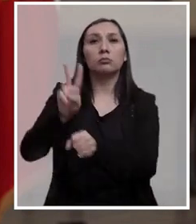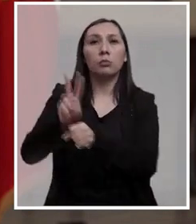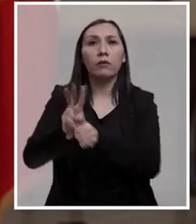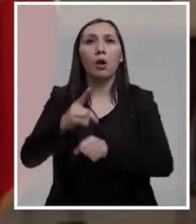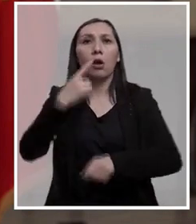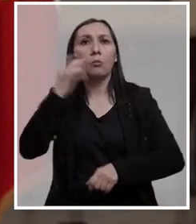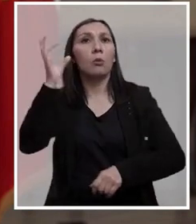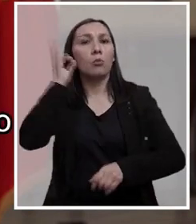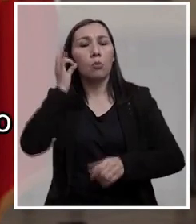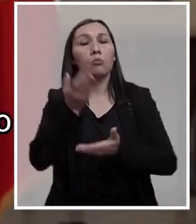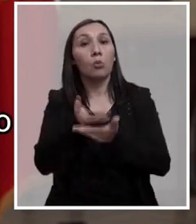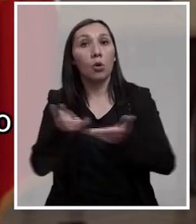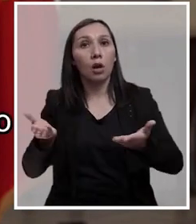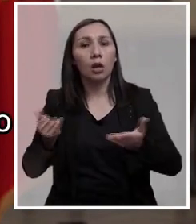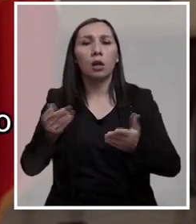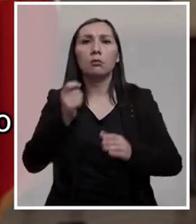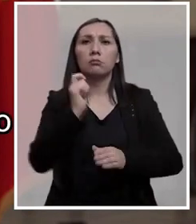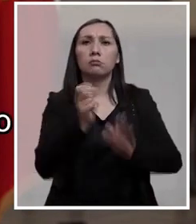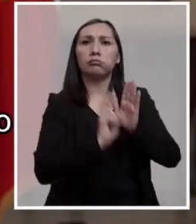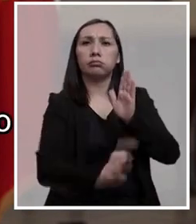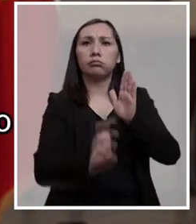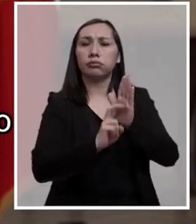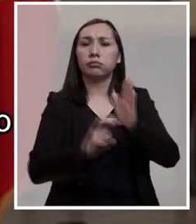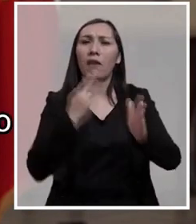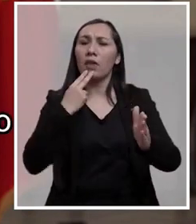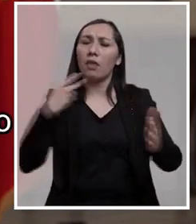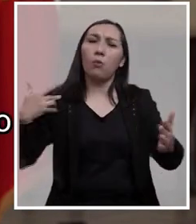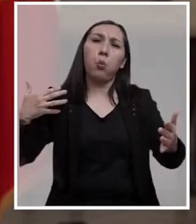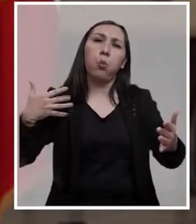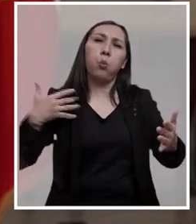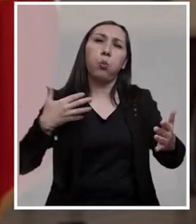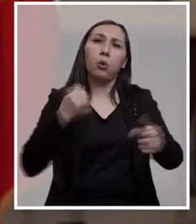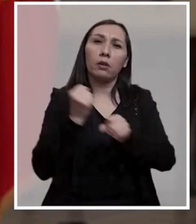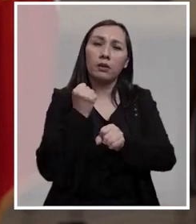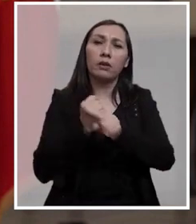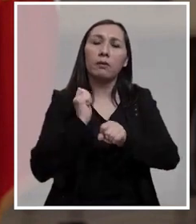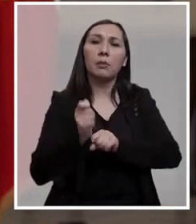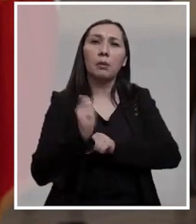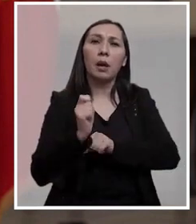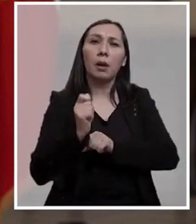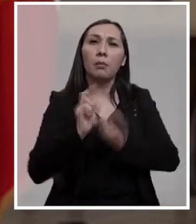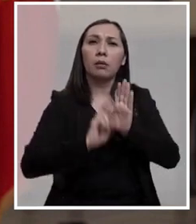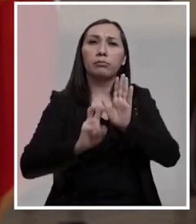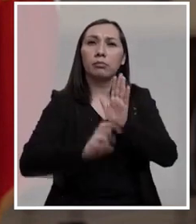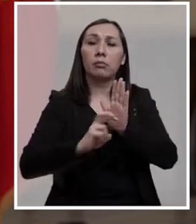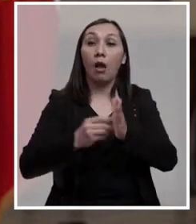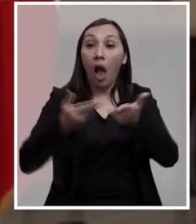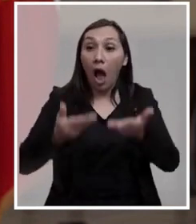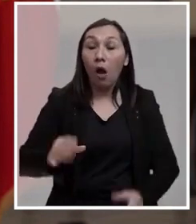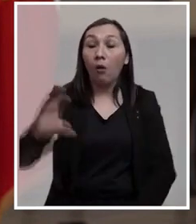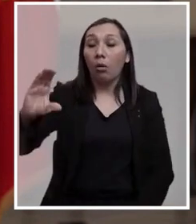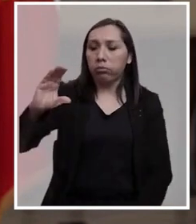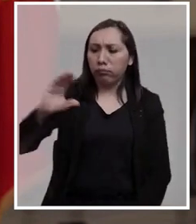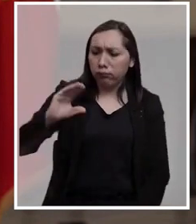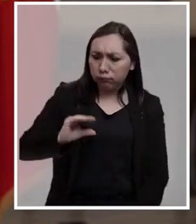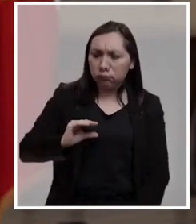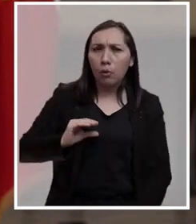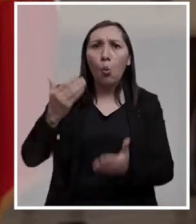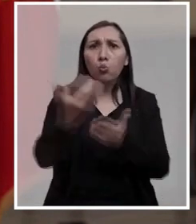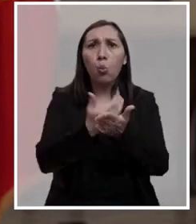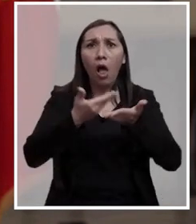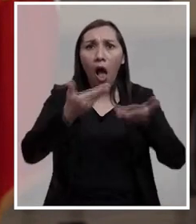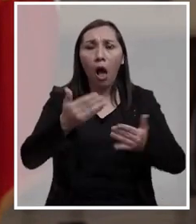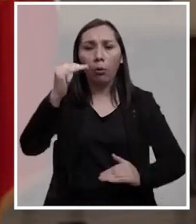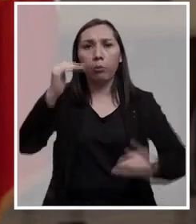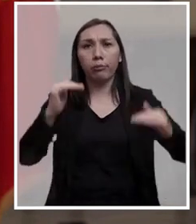profesoras y los profesores que han cotizado toda su vida de trabajo para terminar recibiendo pensiones que están muy por debajo de su sueldo